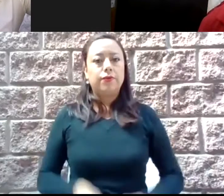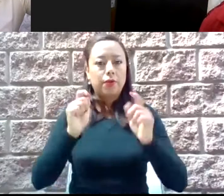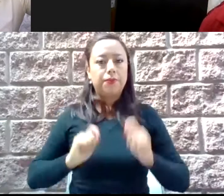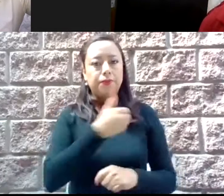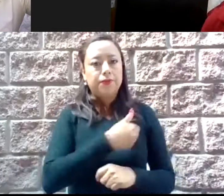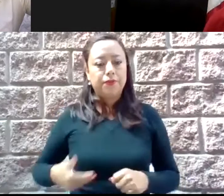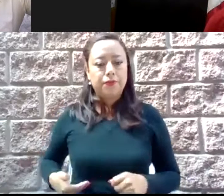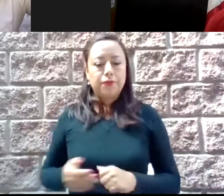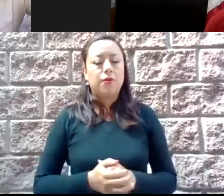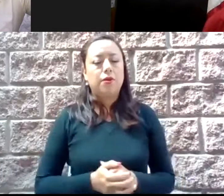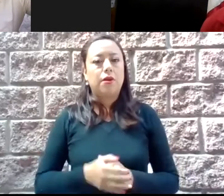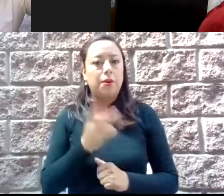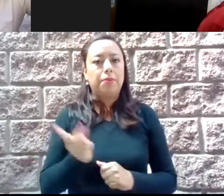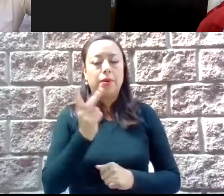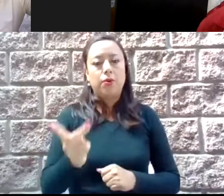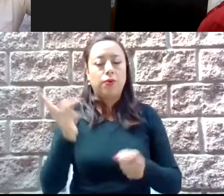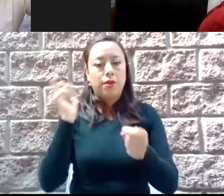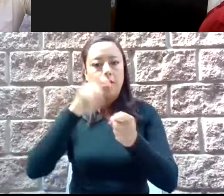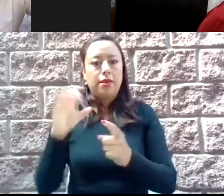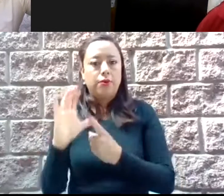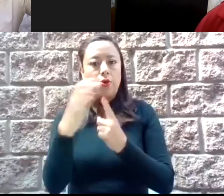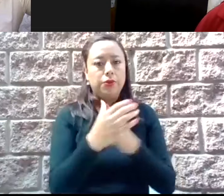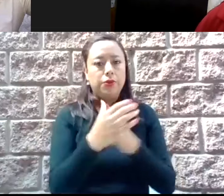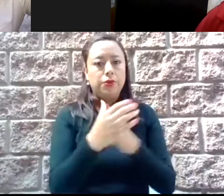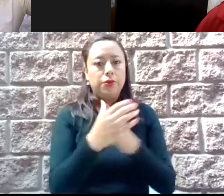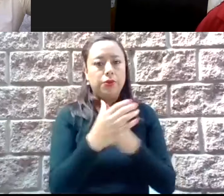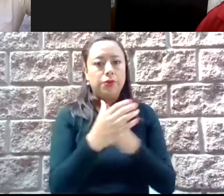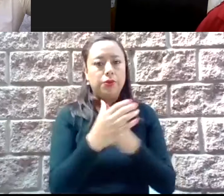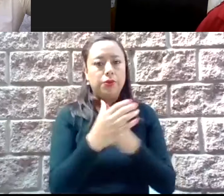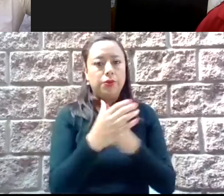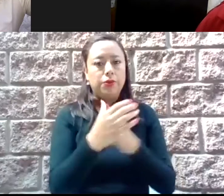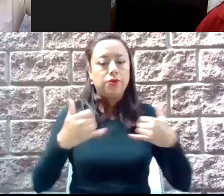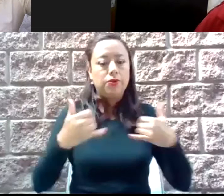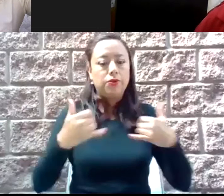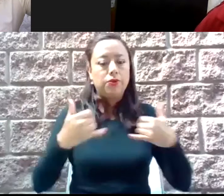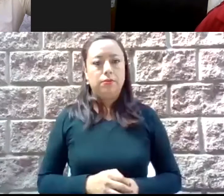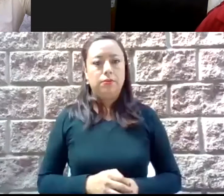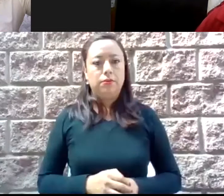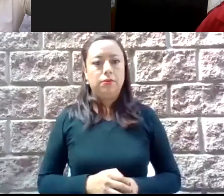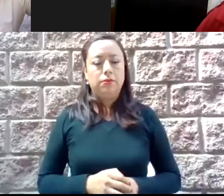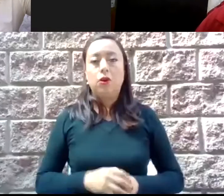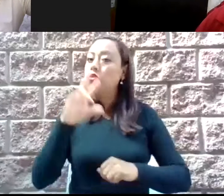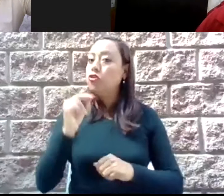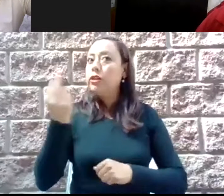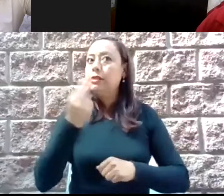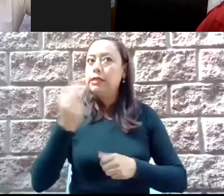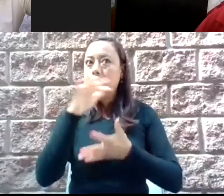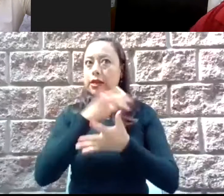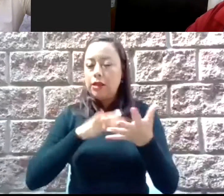presidencia se consulta a los integrantes de la Comisión de Juventud si es de omitirse la lectura del acta de la reunión anterior.